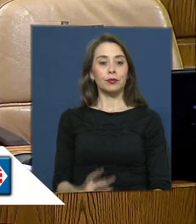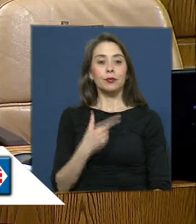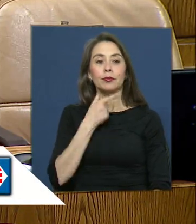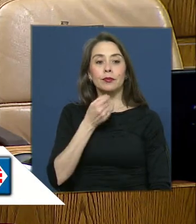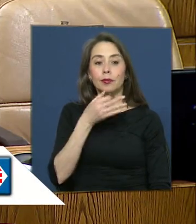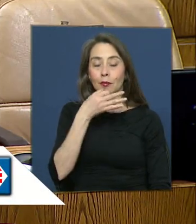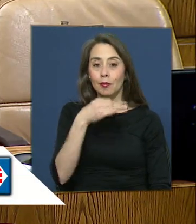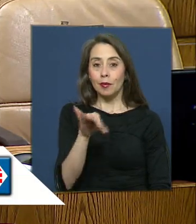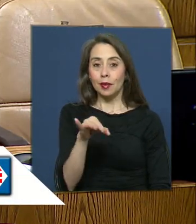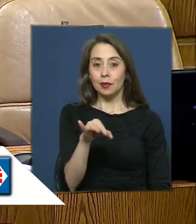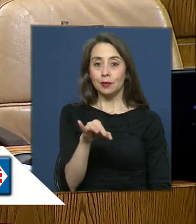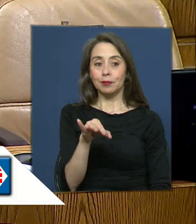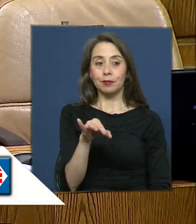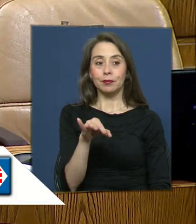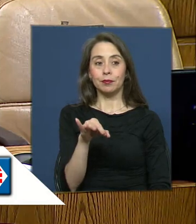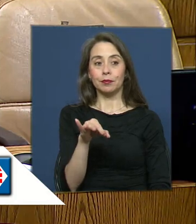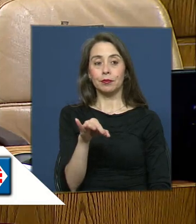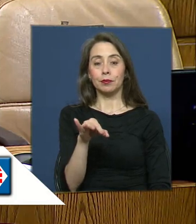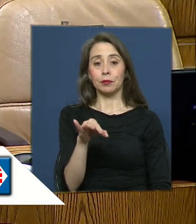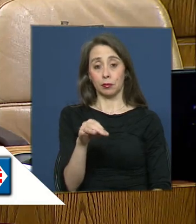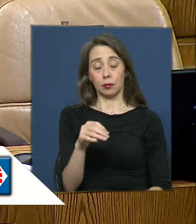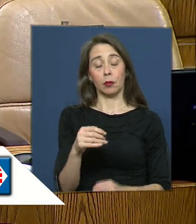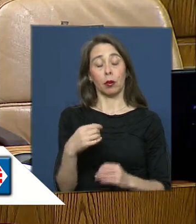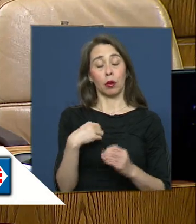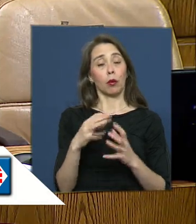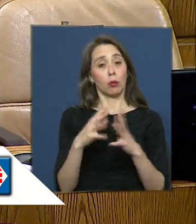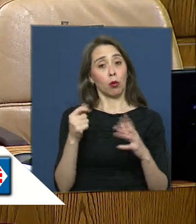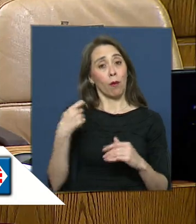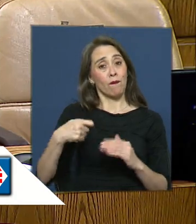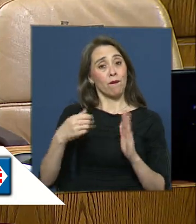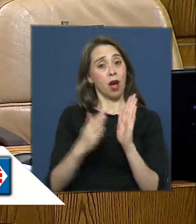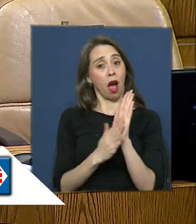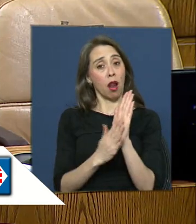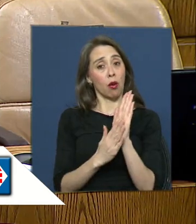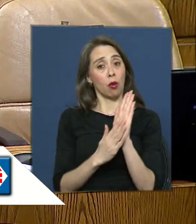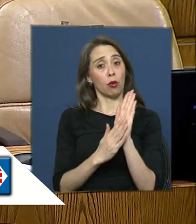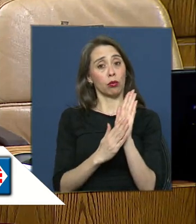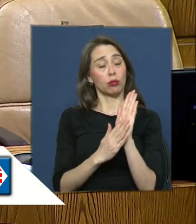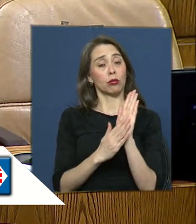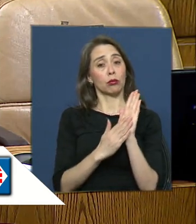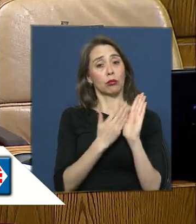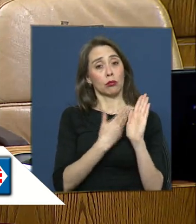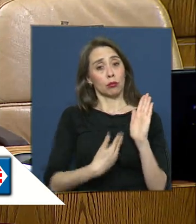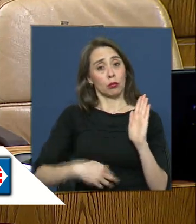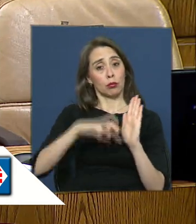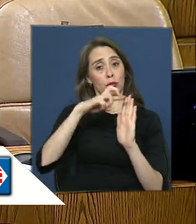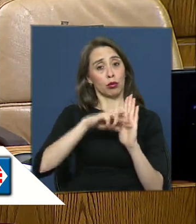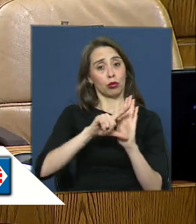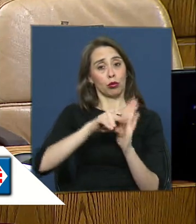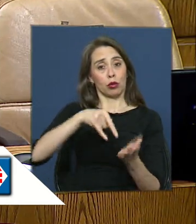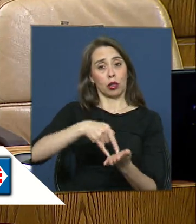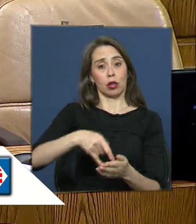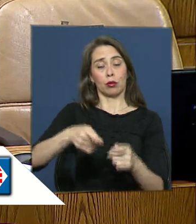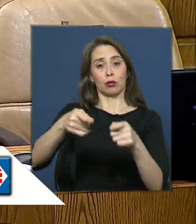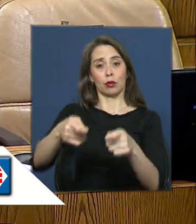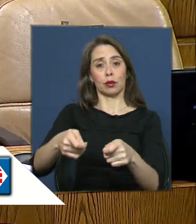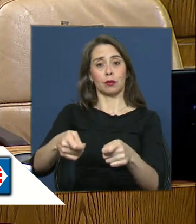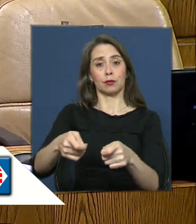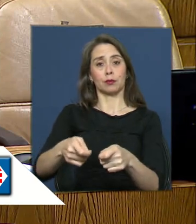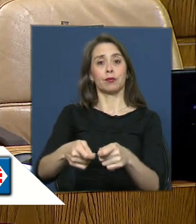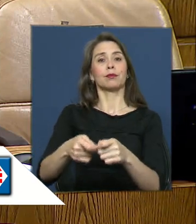manifestar en que valoro enormemente que el gobierno haya presentado este proyecto que tiene